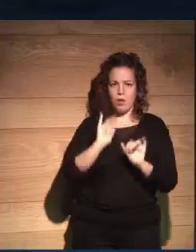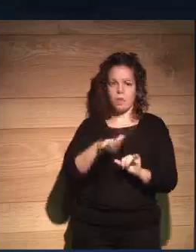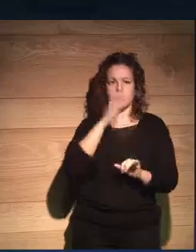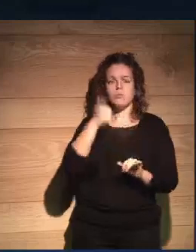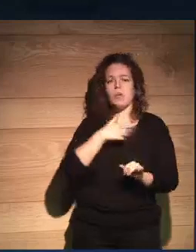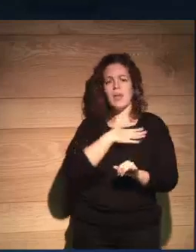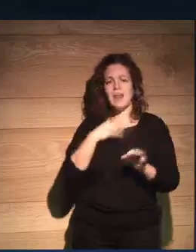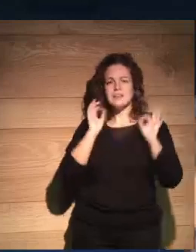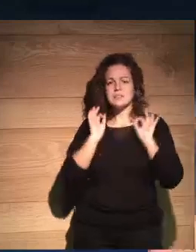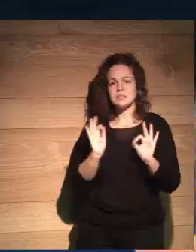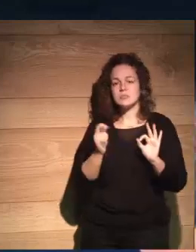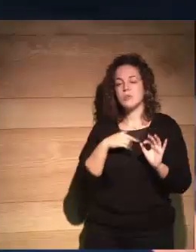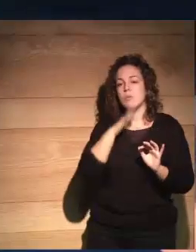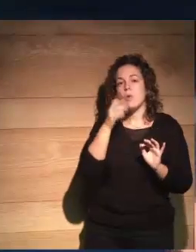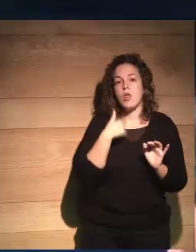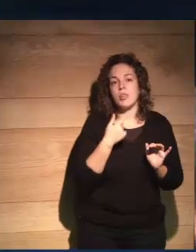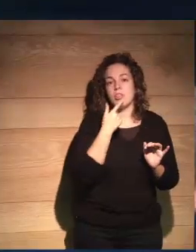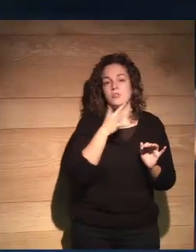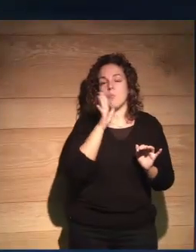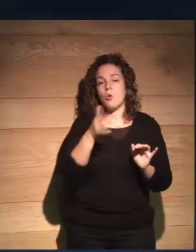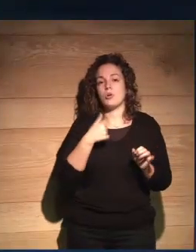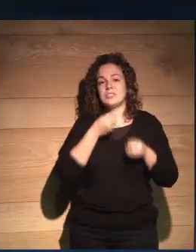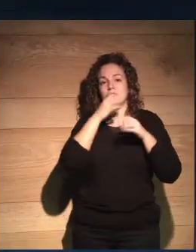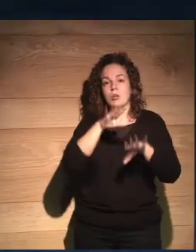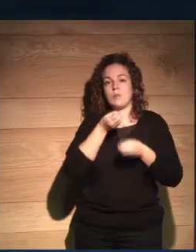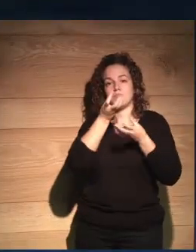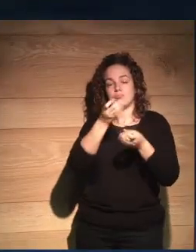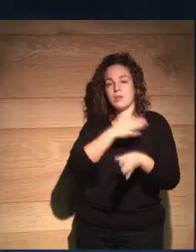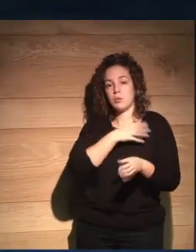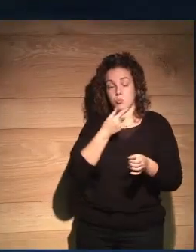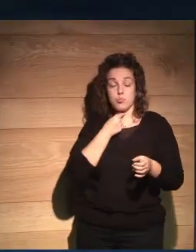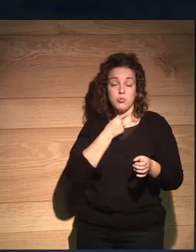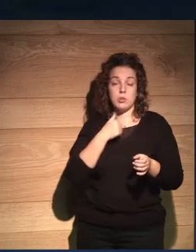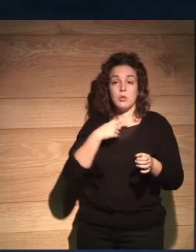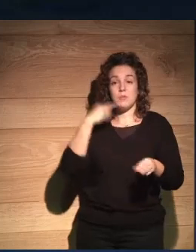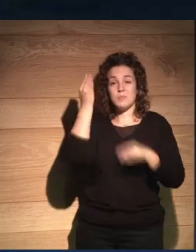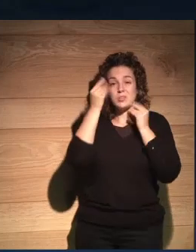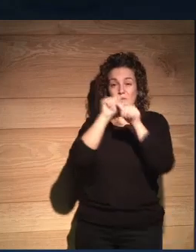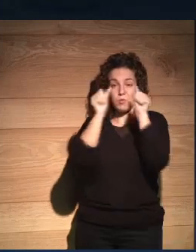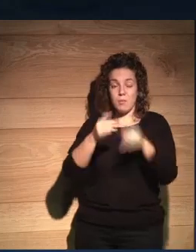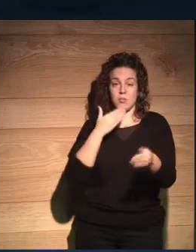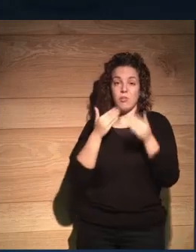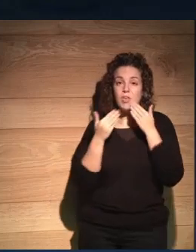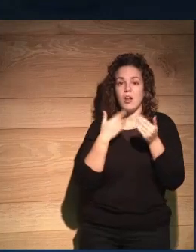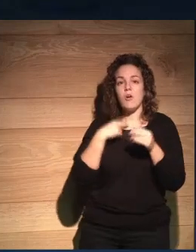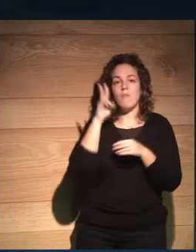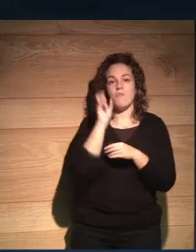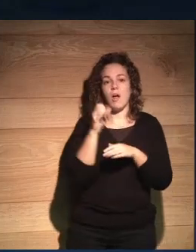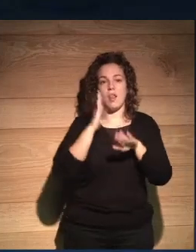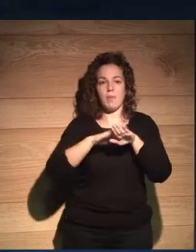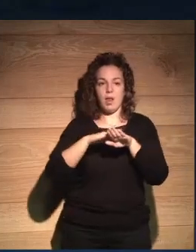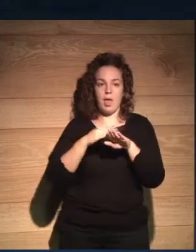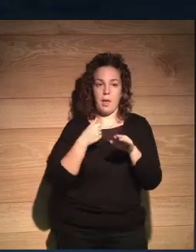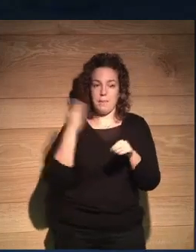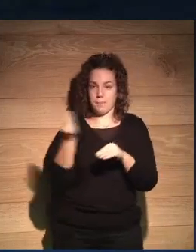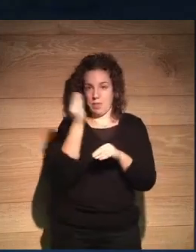porque lo que he dicho, me gusta contar historias y creo que realmente el formato de diálogo sirve para que entre mucho